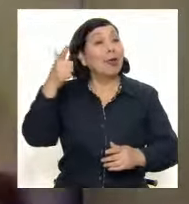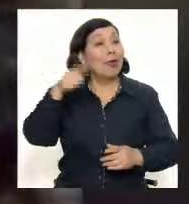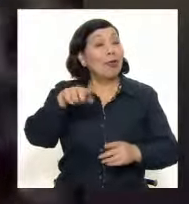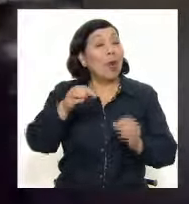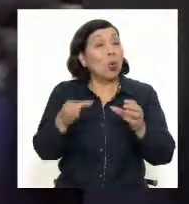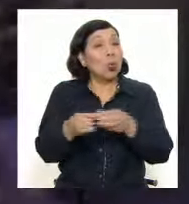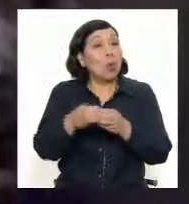fujimorismo